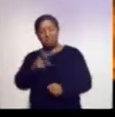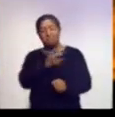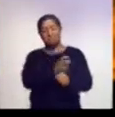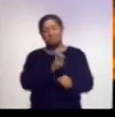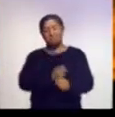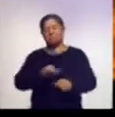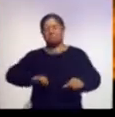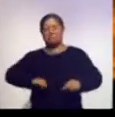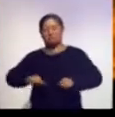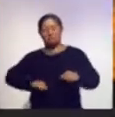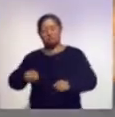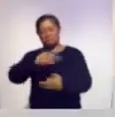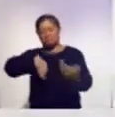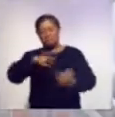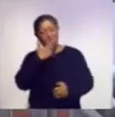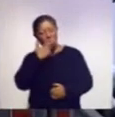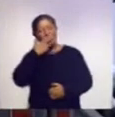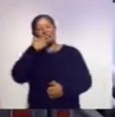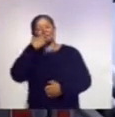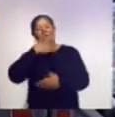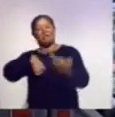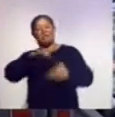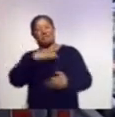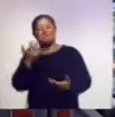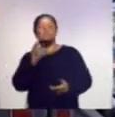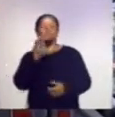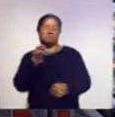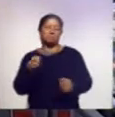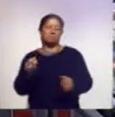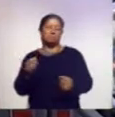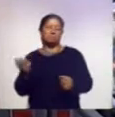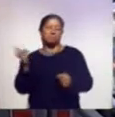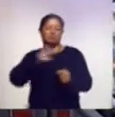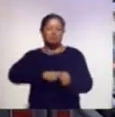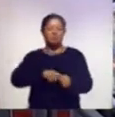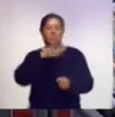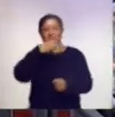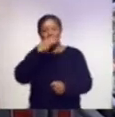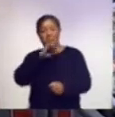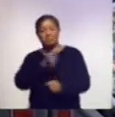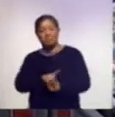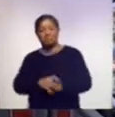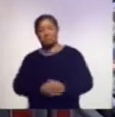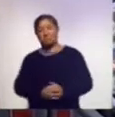planeado como parte del festival. Que se dicen fáciles, pero tener un festival